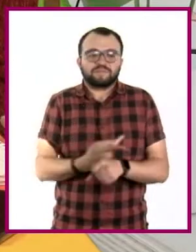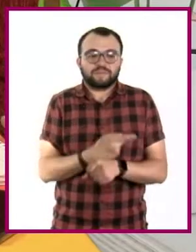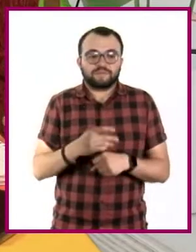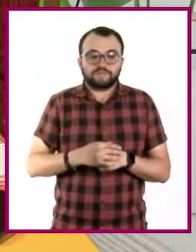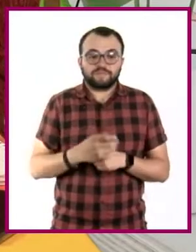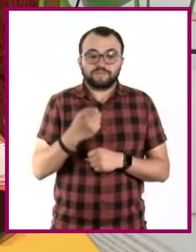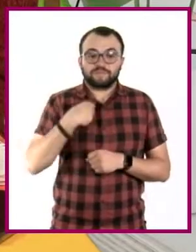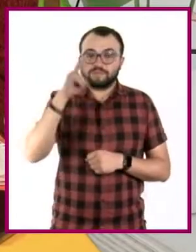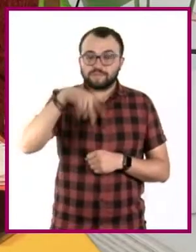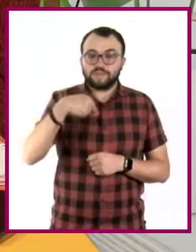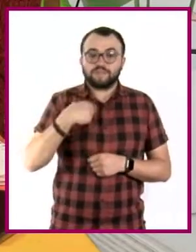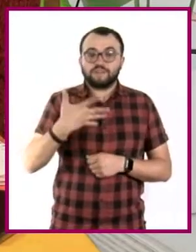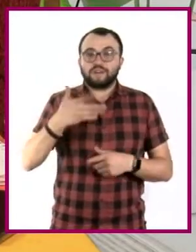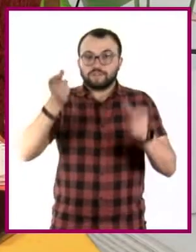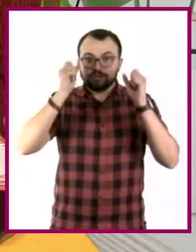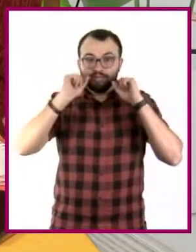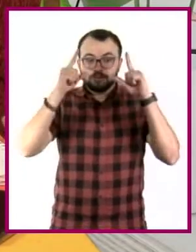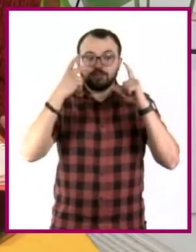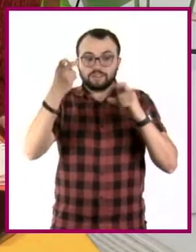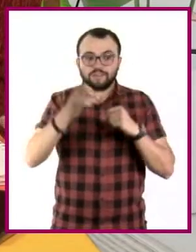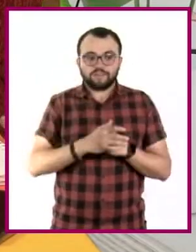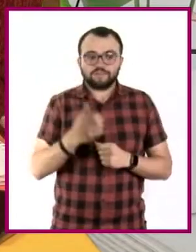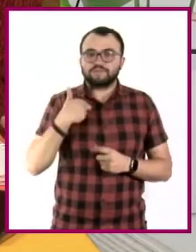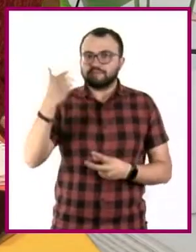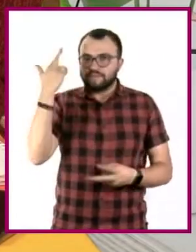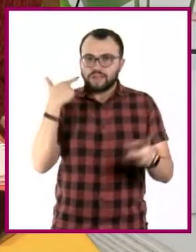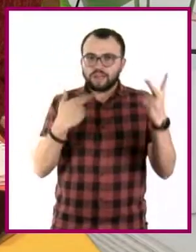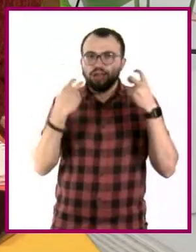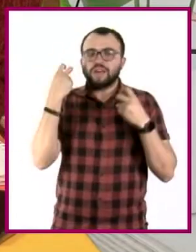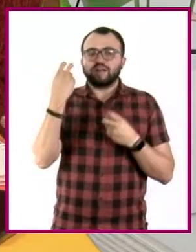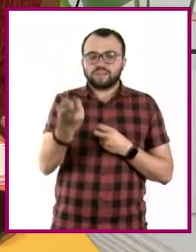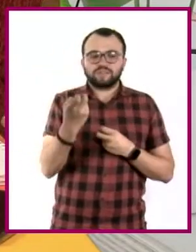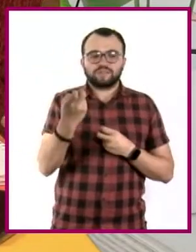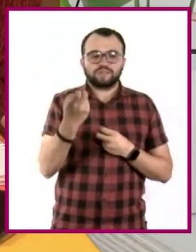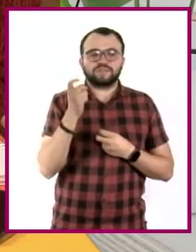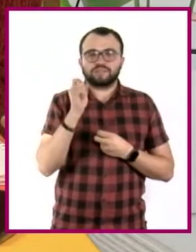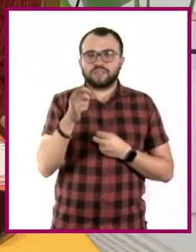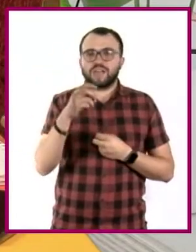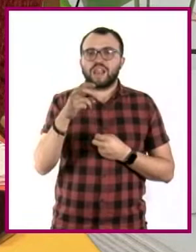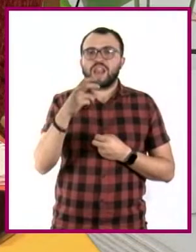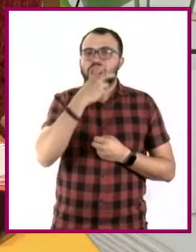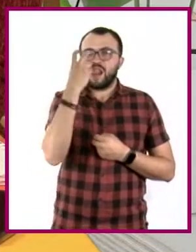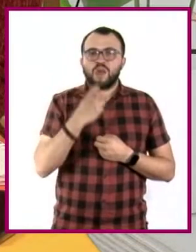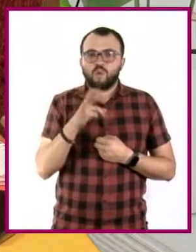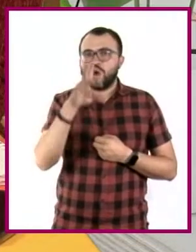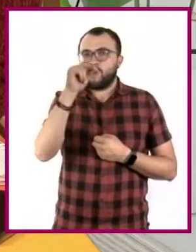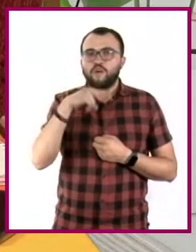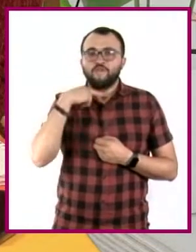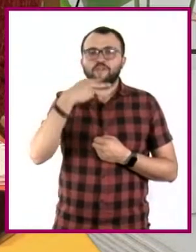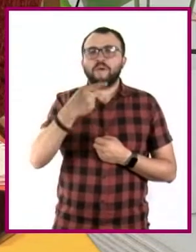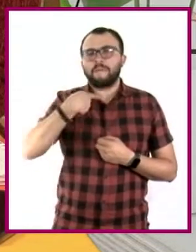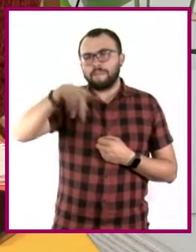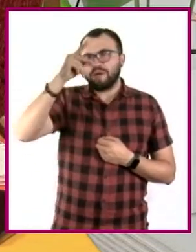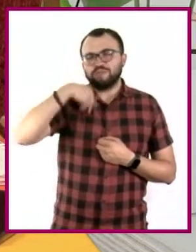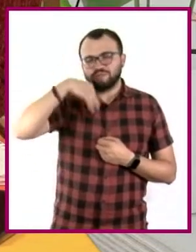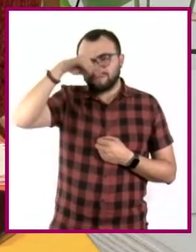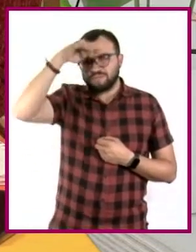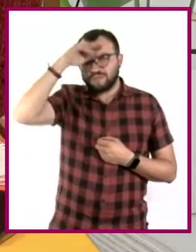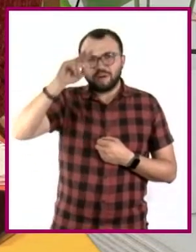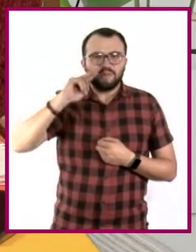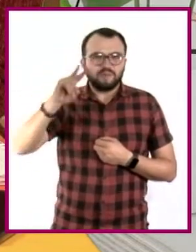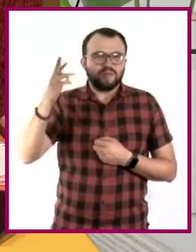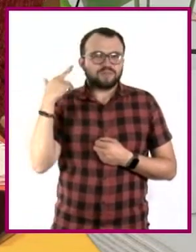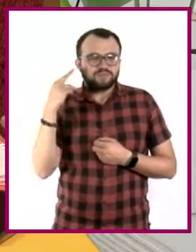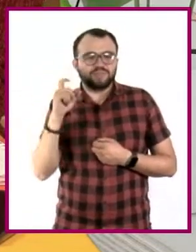Quedé sorprendido con el video. Había escuchado del lenguaje no verbal, pero ¿sabes? Solo era información básica. Ahora me he dado